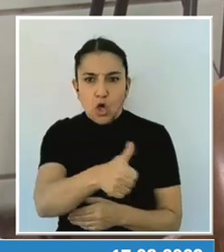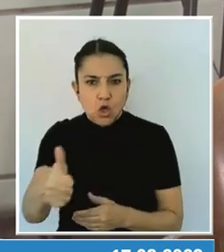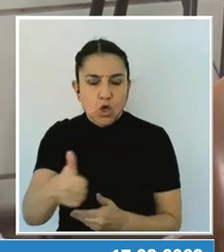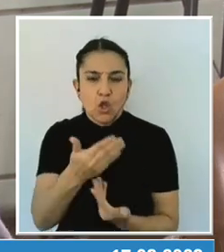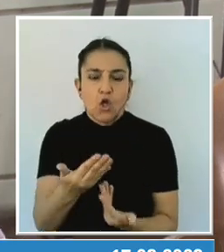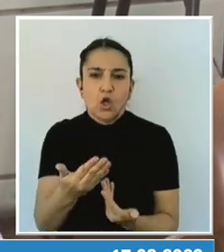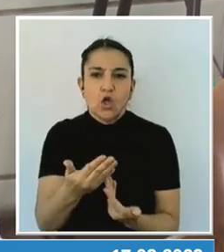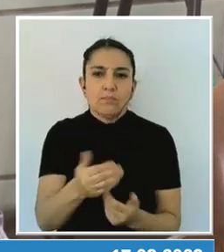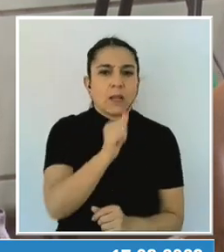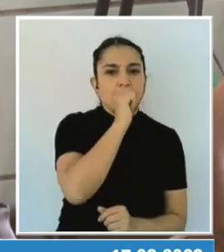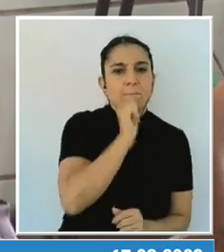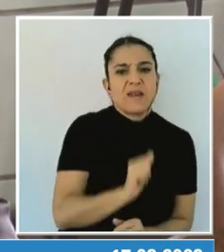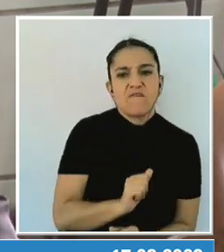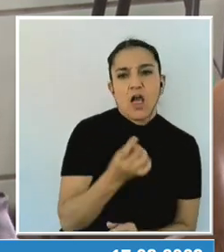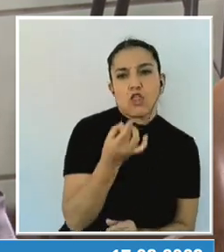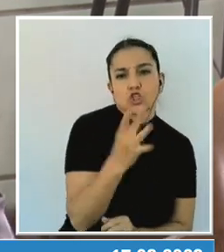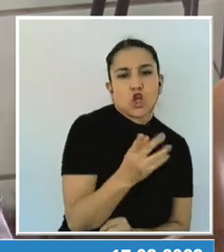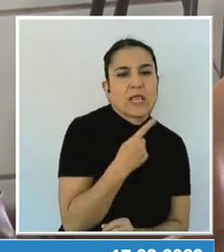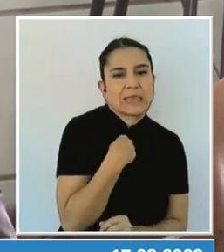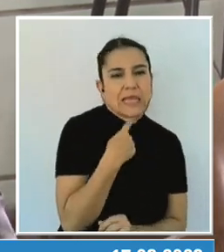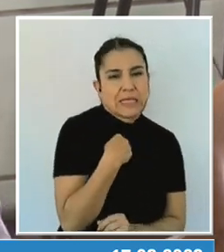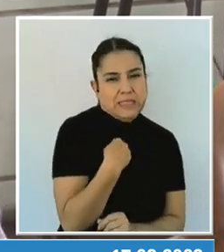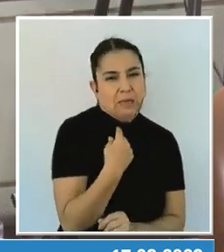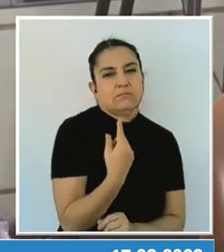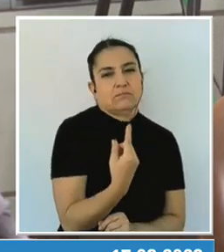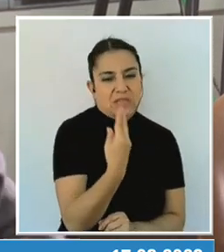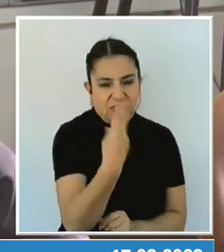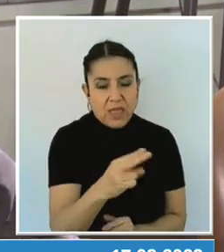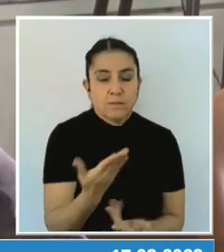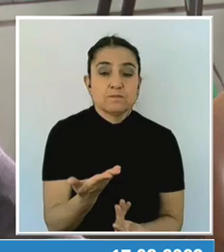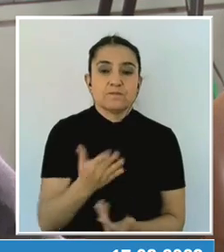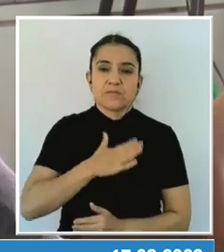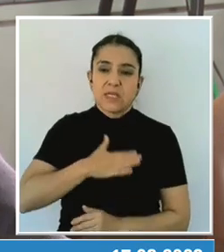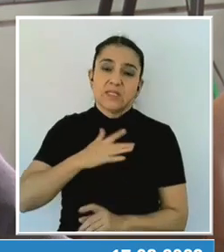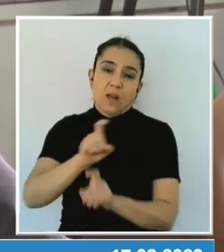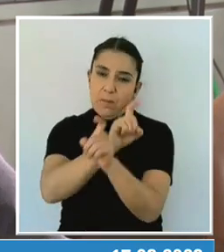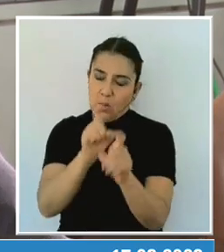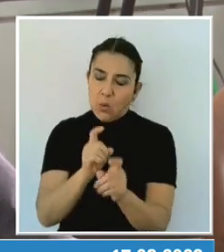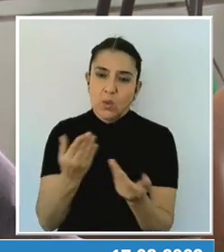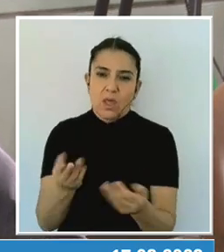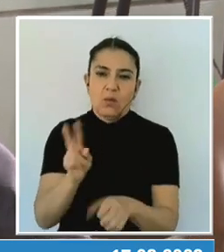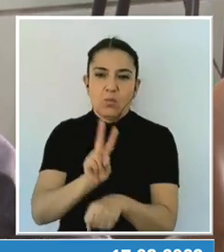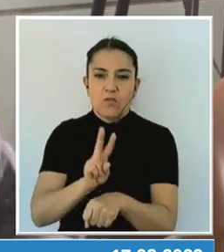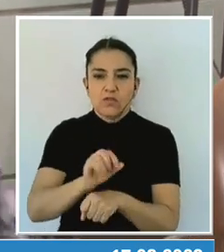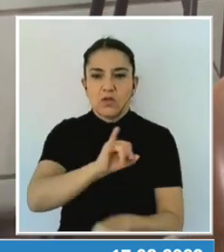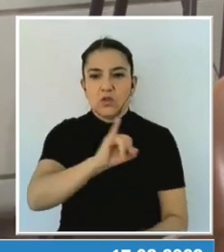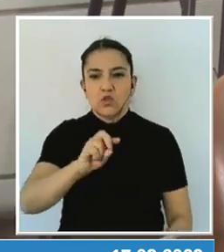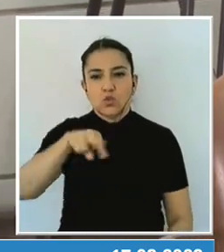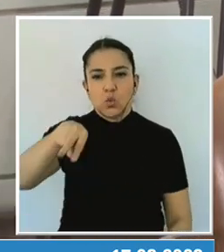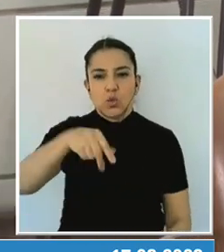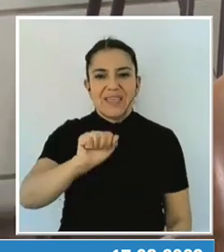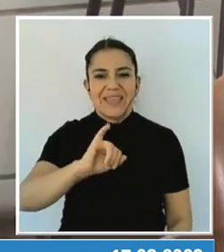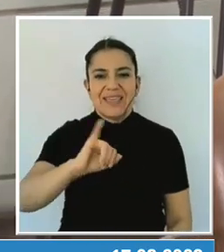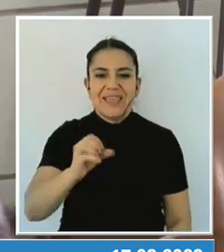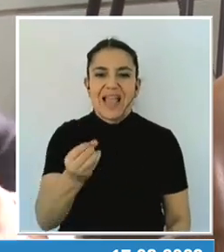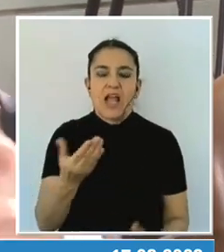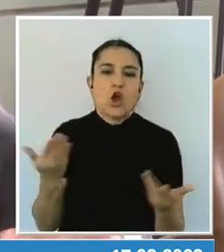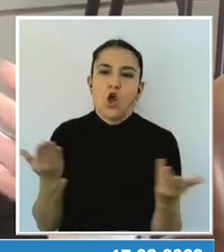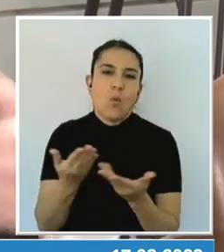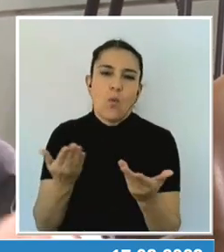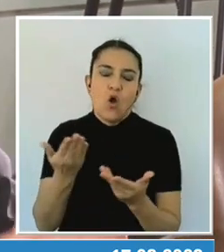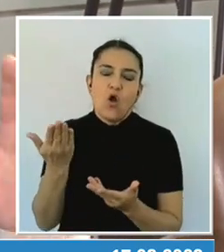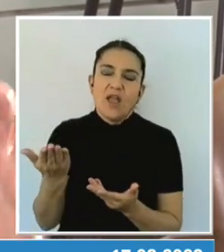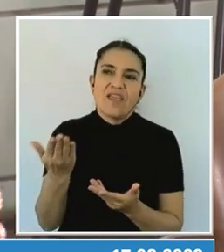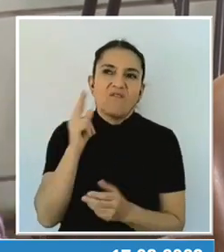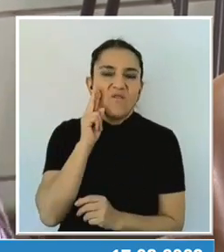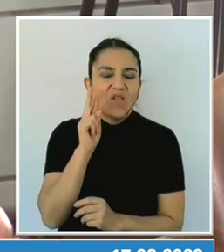simplemente persiguen intereses personales. Yo le quisiera preguntar a la profesora Zúñiga cómo ve ella, más